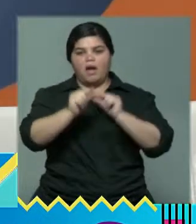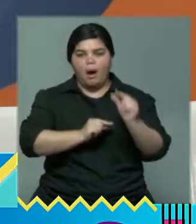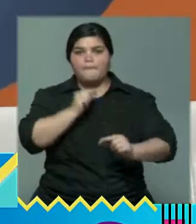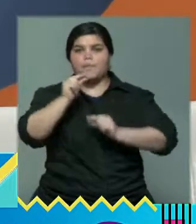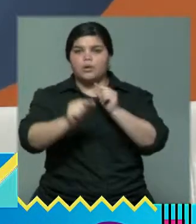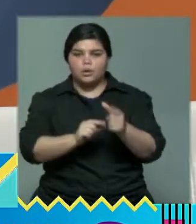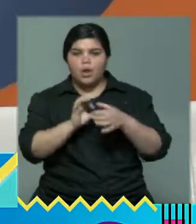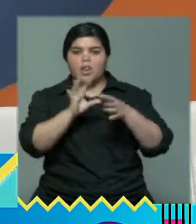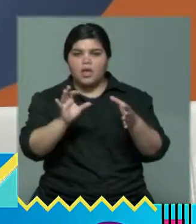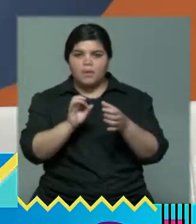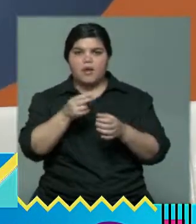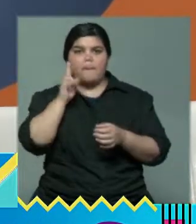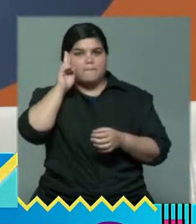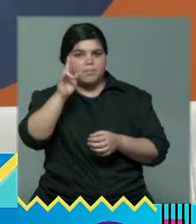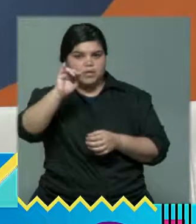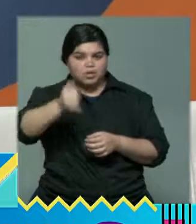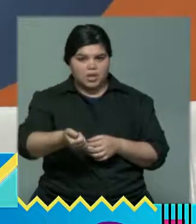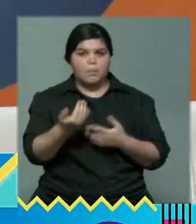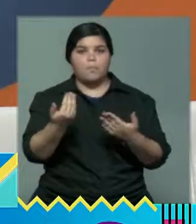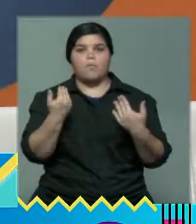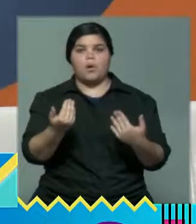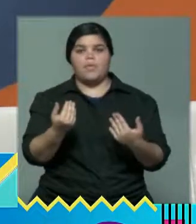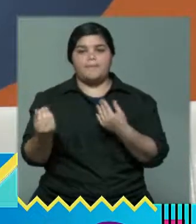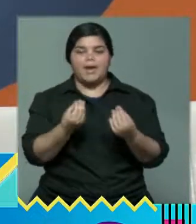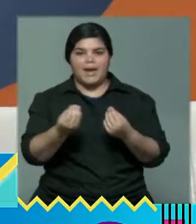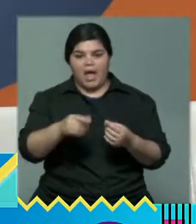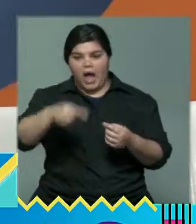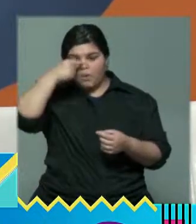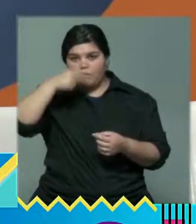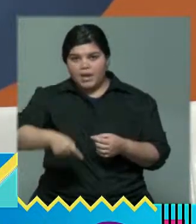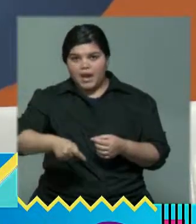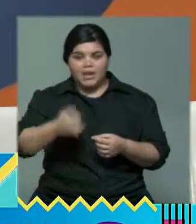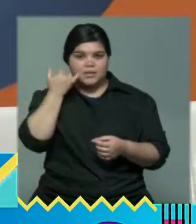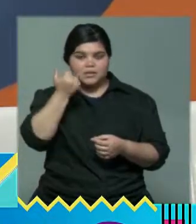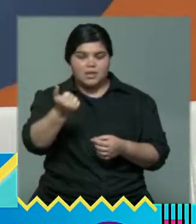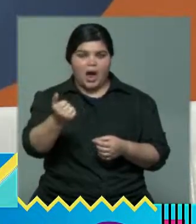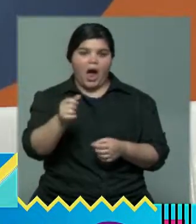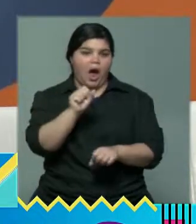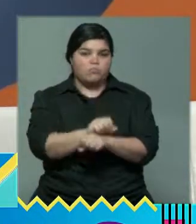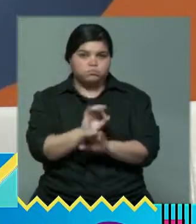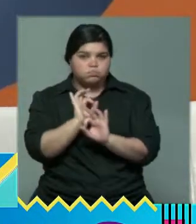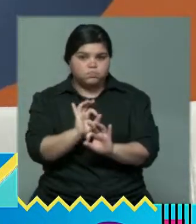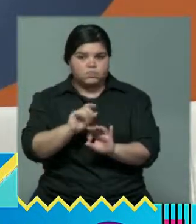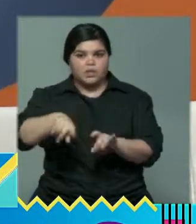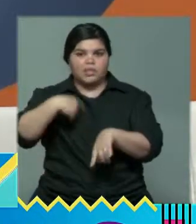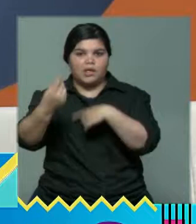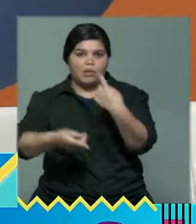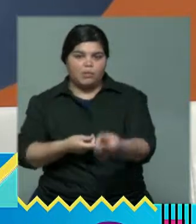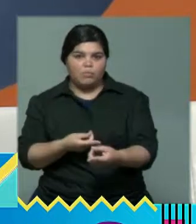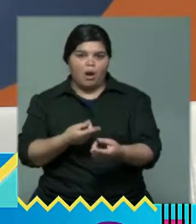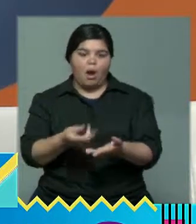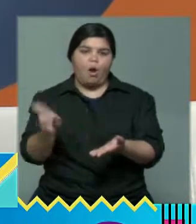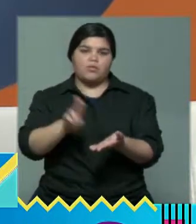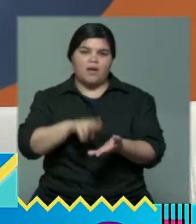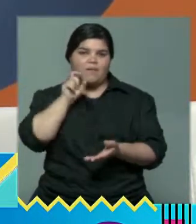mayores libertades a una persona para que al momento de cumplir su condena no vuelva a delinquir. Pero esto no es perfecto. O sea, somos seres humanos donde no